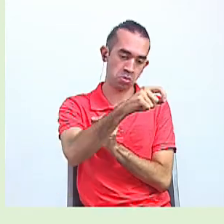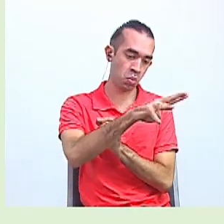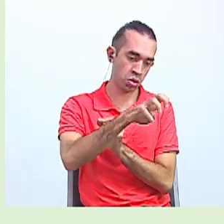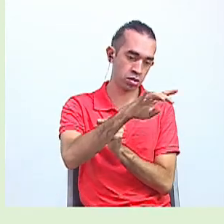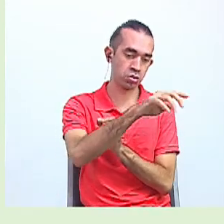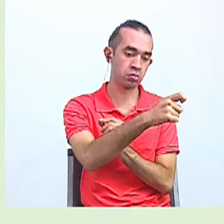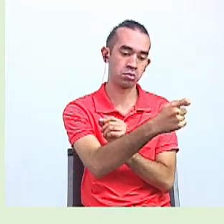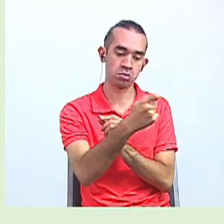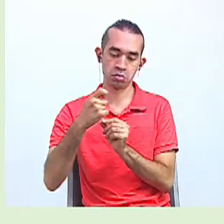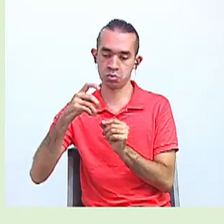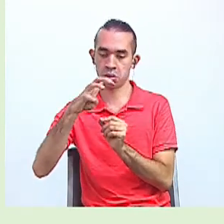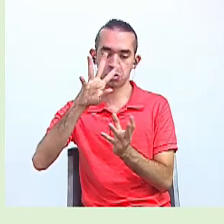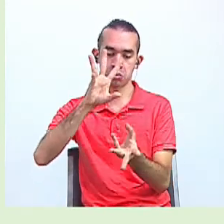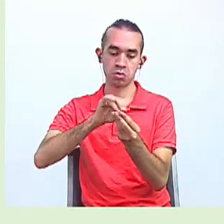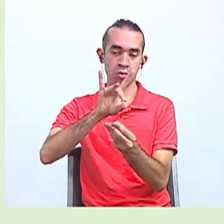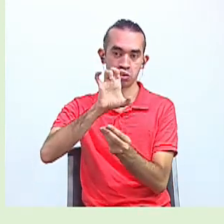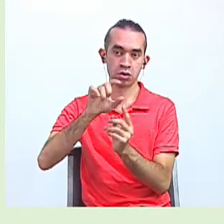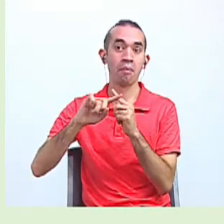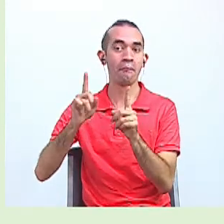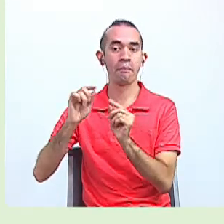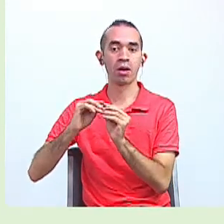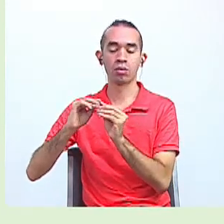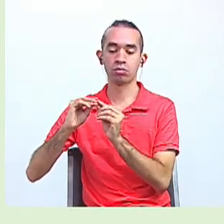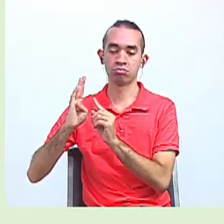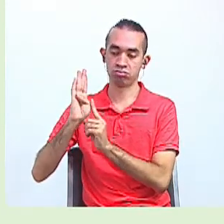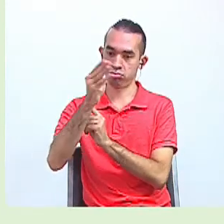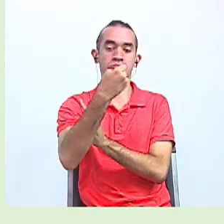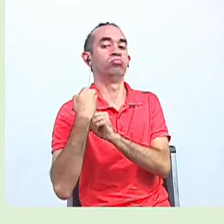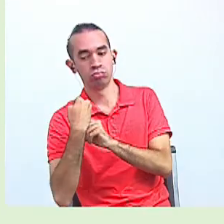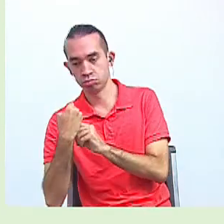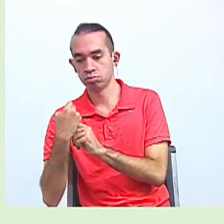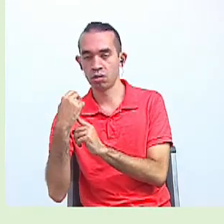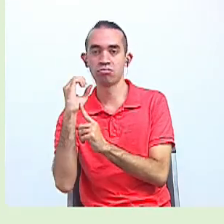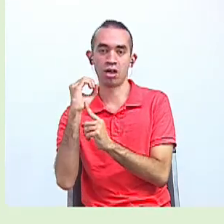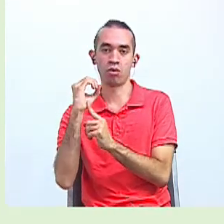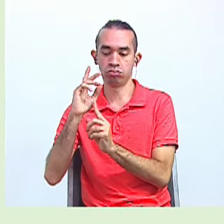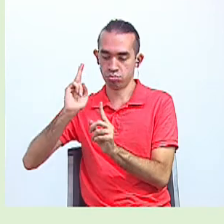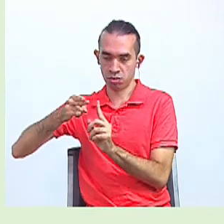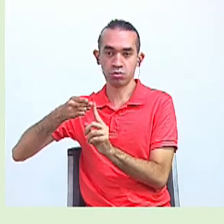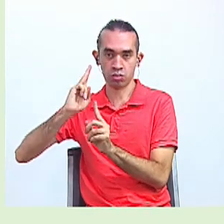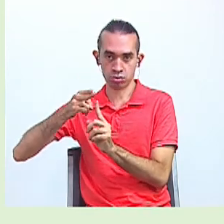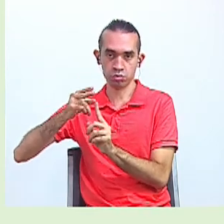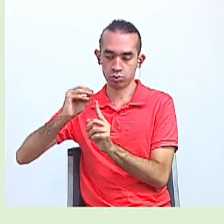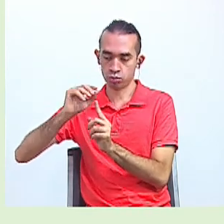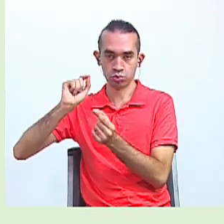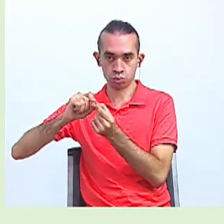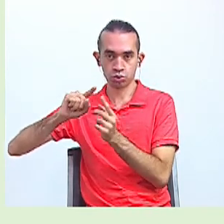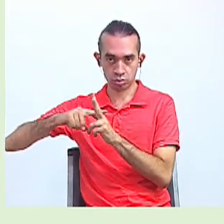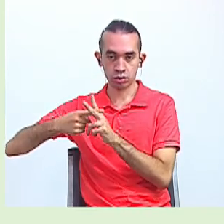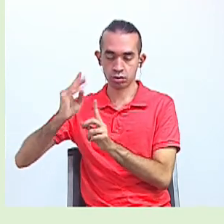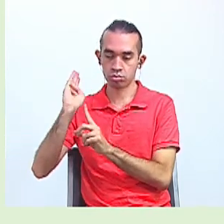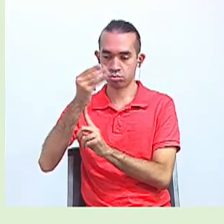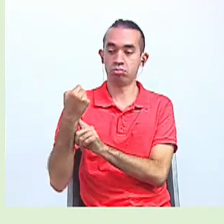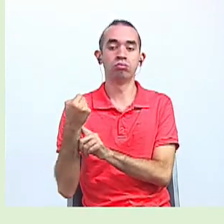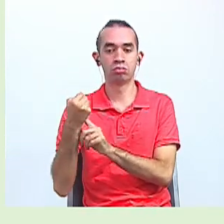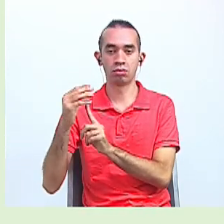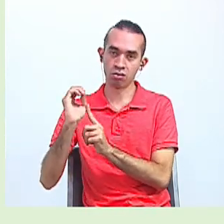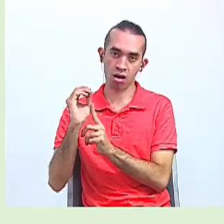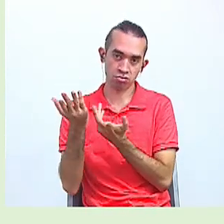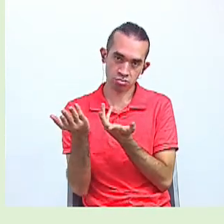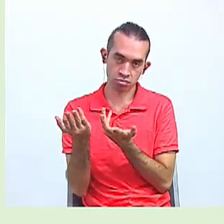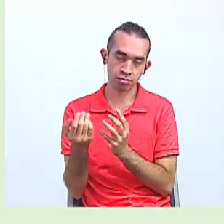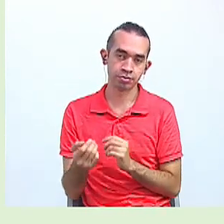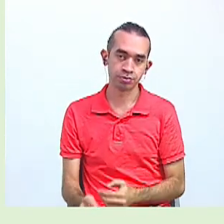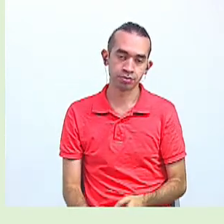800 metros, pero un desplazamiento de 0 metros, porque regresaría al mismo punto donde partió. pero en